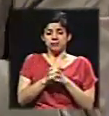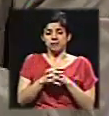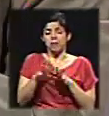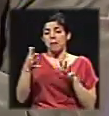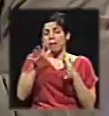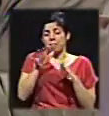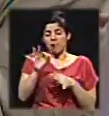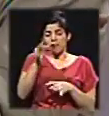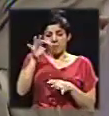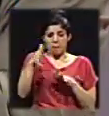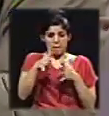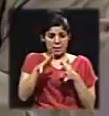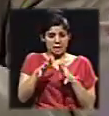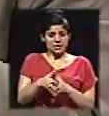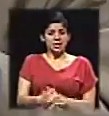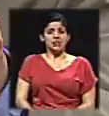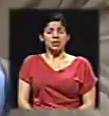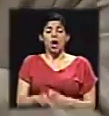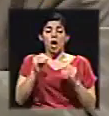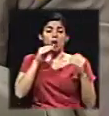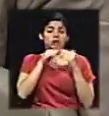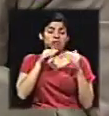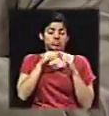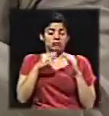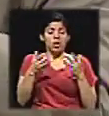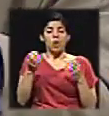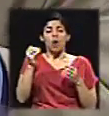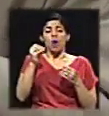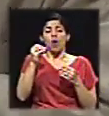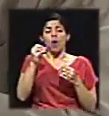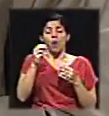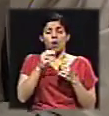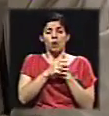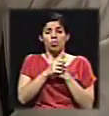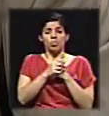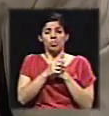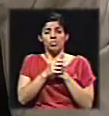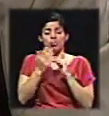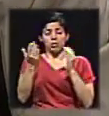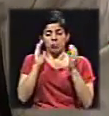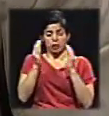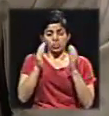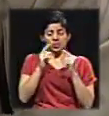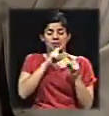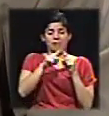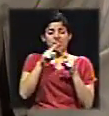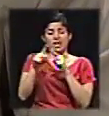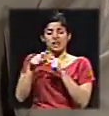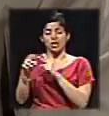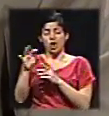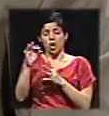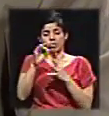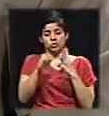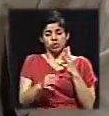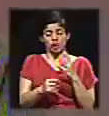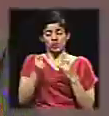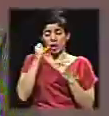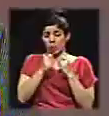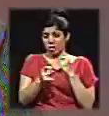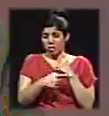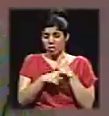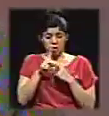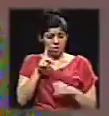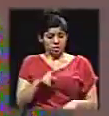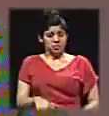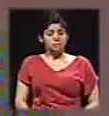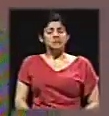similar o de manera equitativa, proporcional, por las distintas opciones que están a última hora.